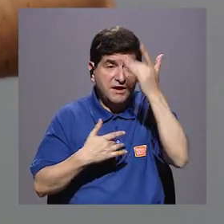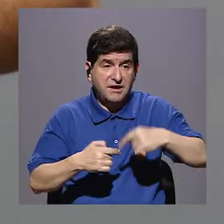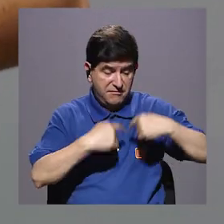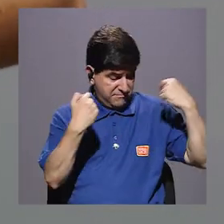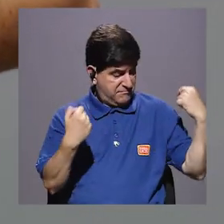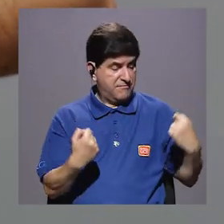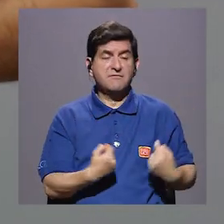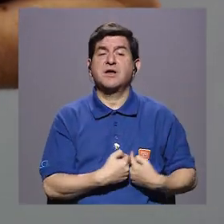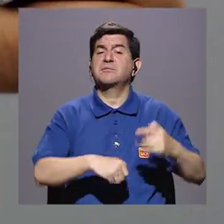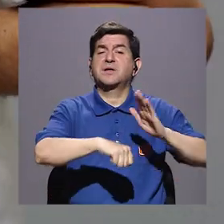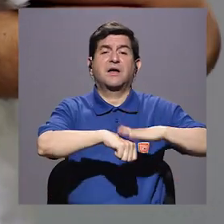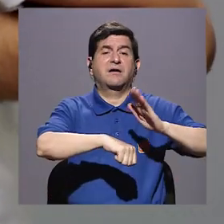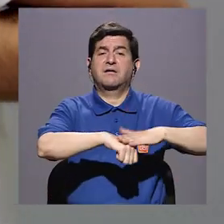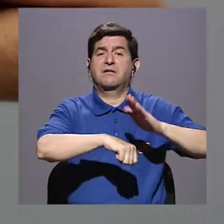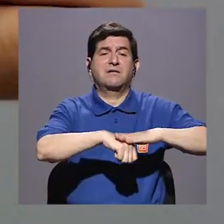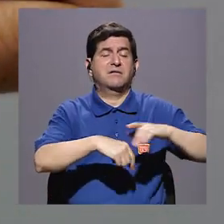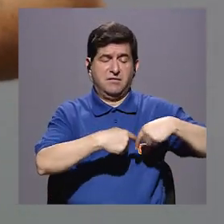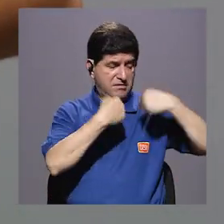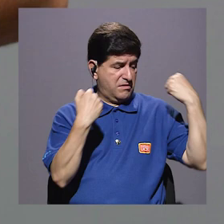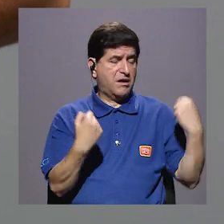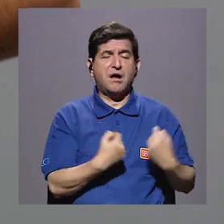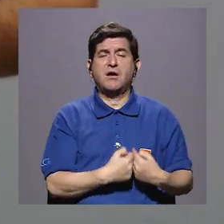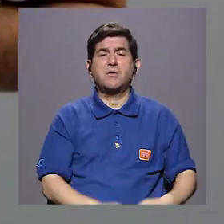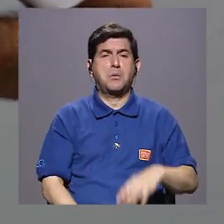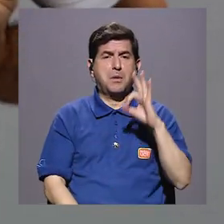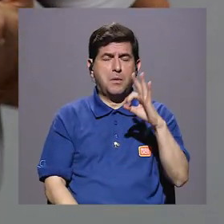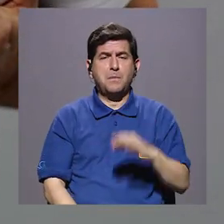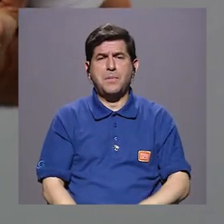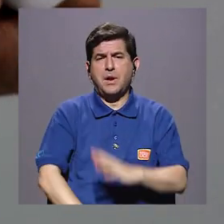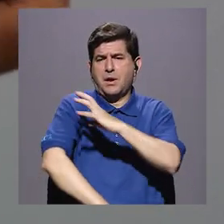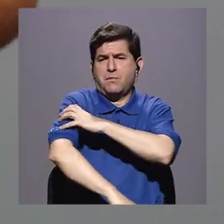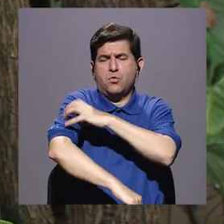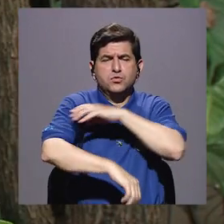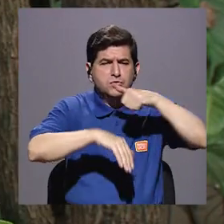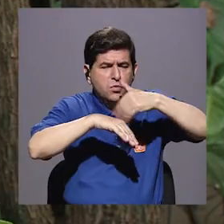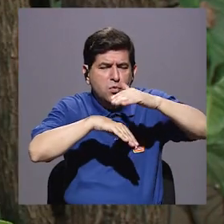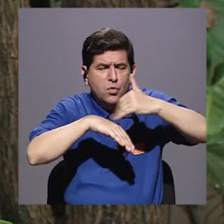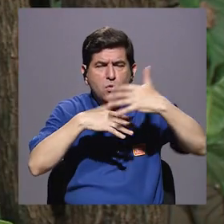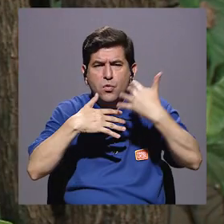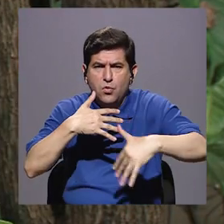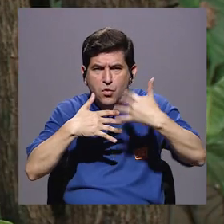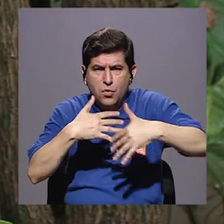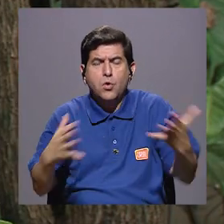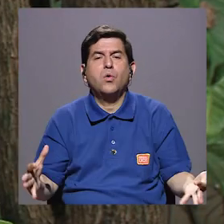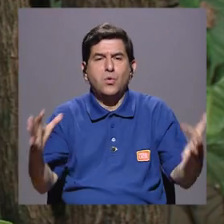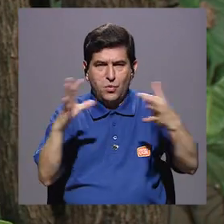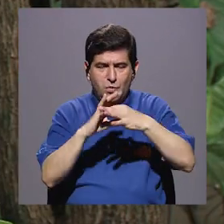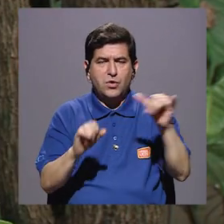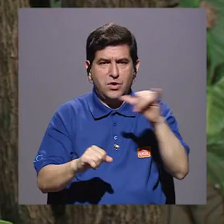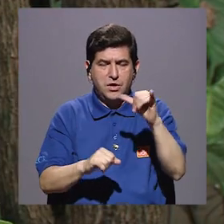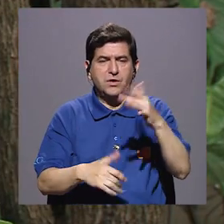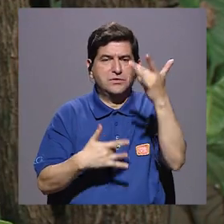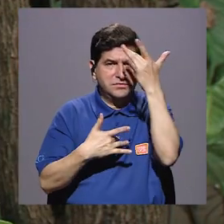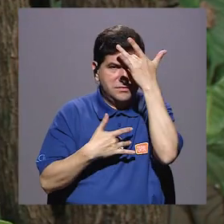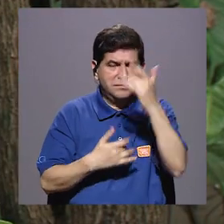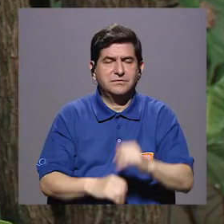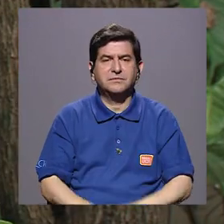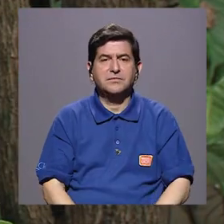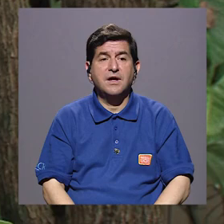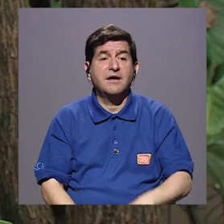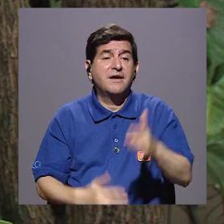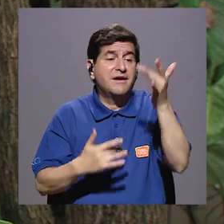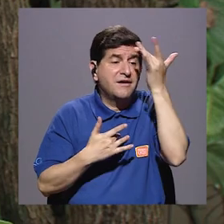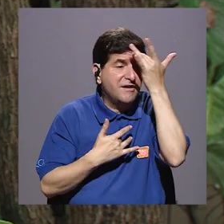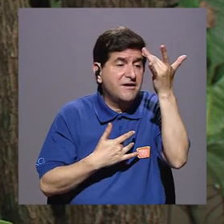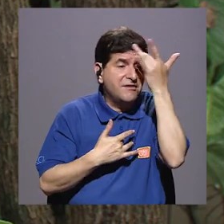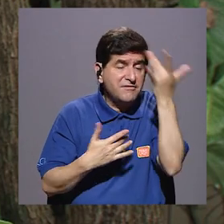del corazón que no le permiten al corazón irrigar bien los músculos, entonces también se asocian a sarcopenia, las